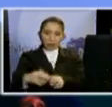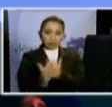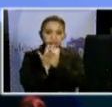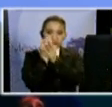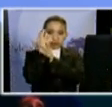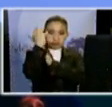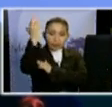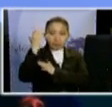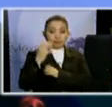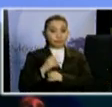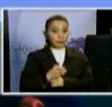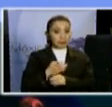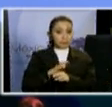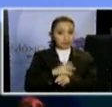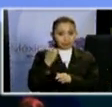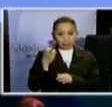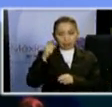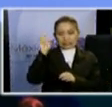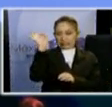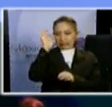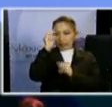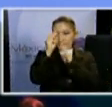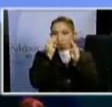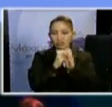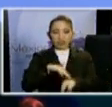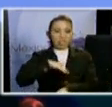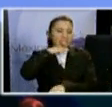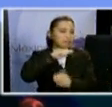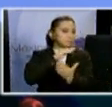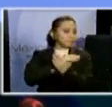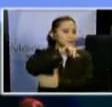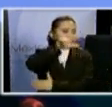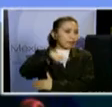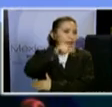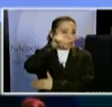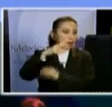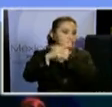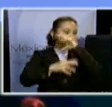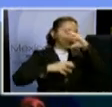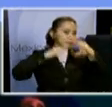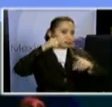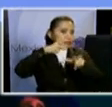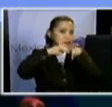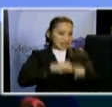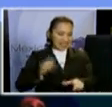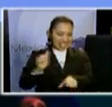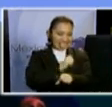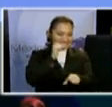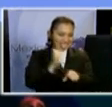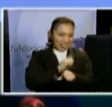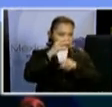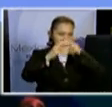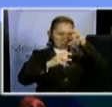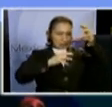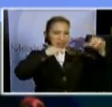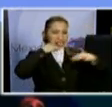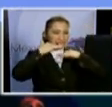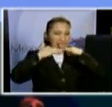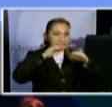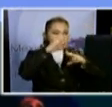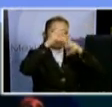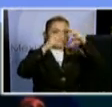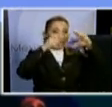extrema. De hecho, si el mundo no hace nada para mitigar las emisiones que actualmente estamos sacando a la atmósfera,